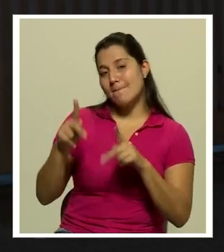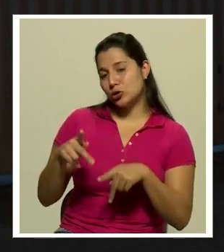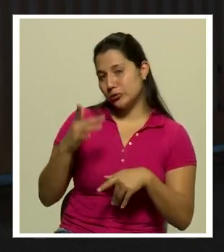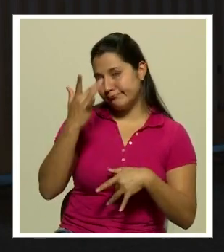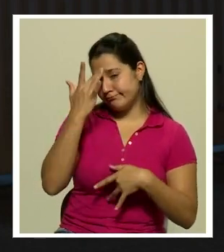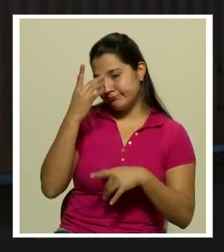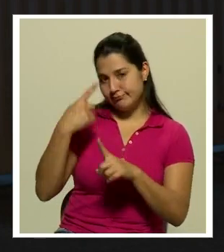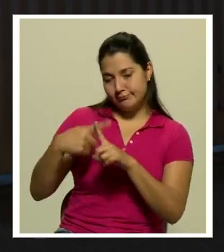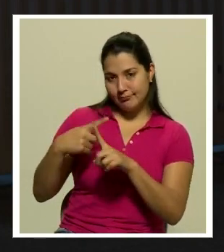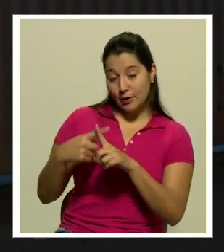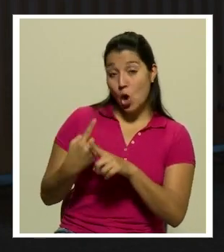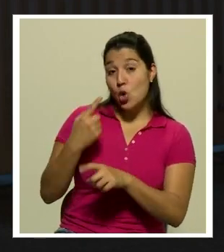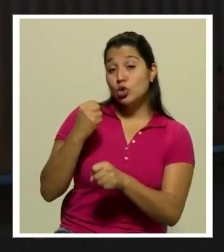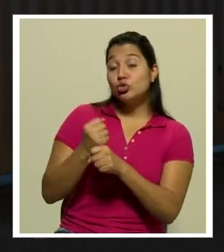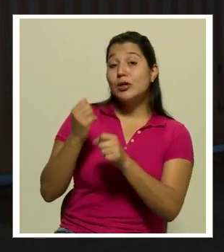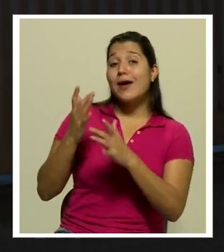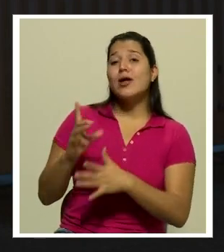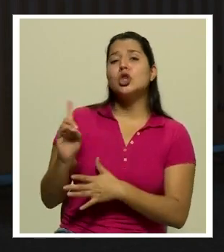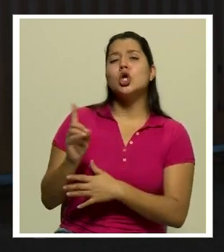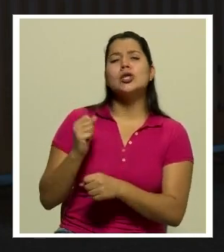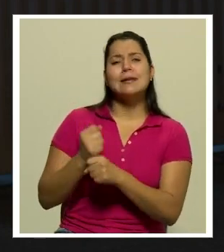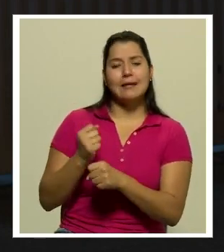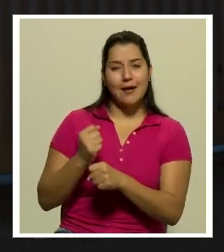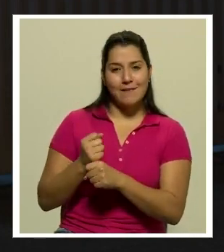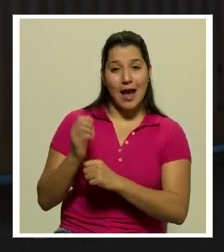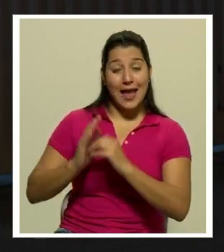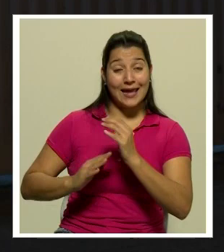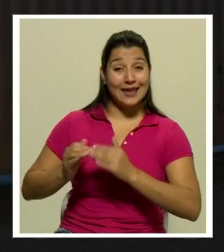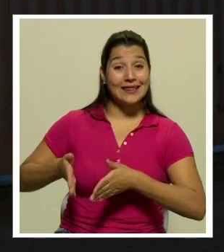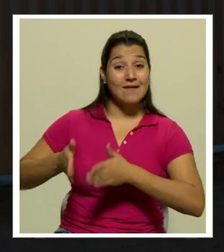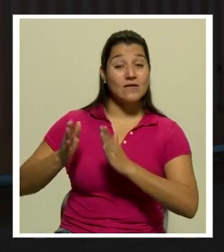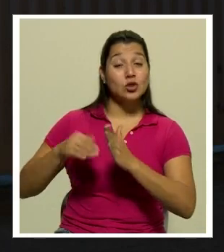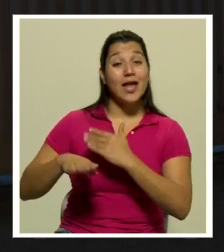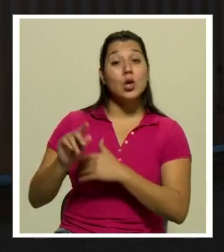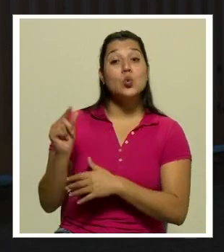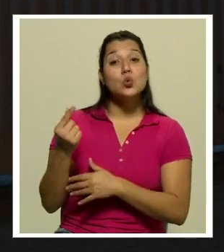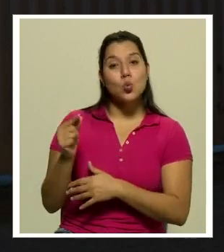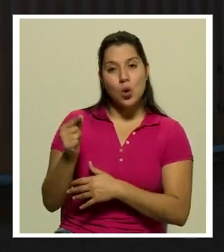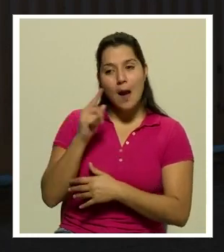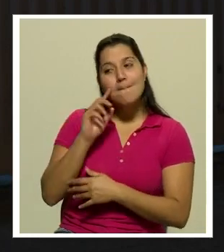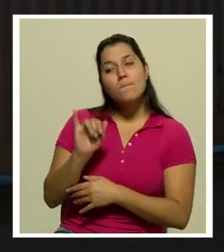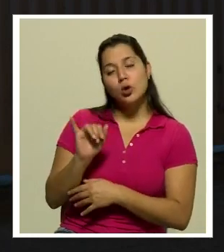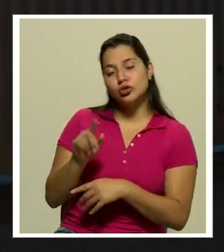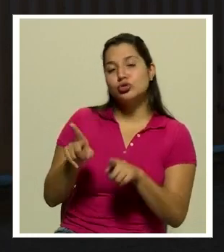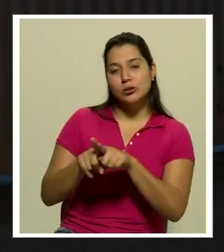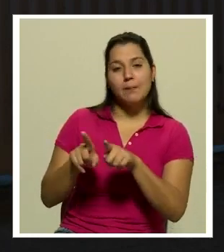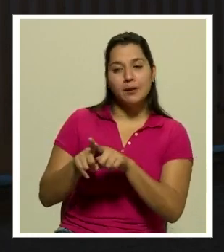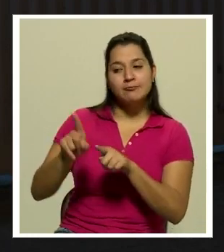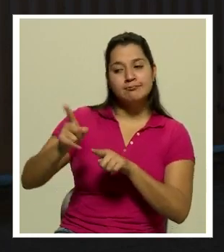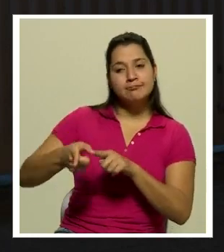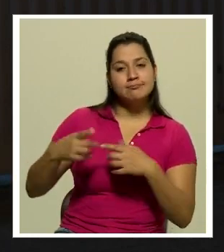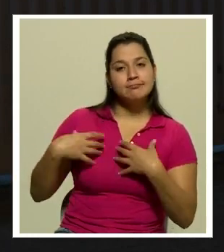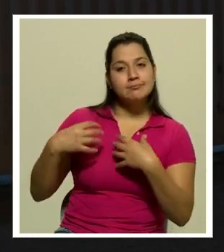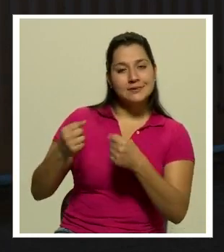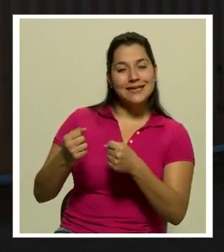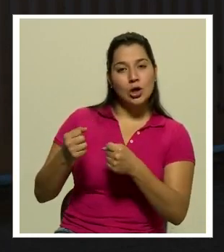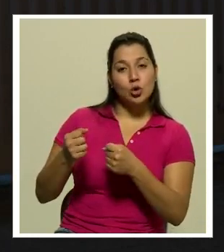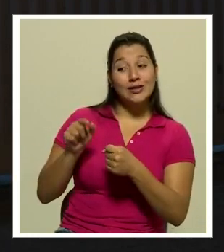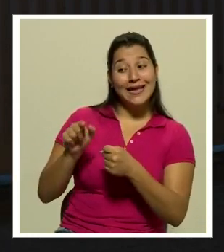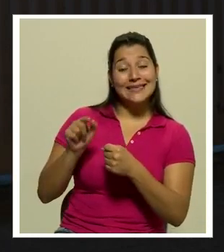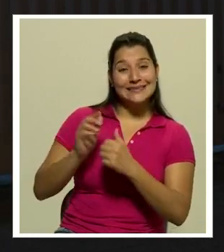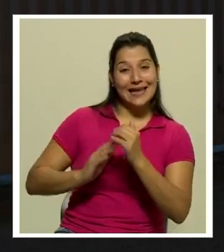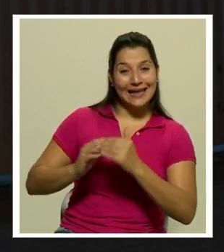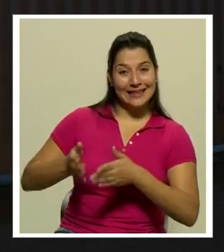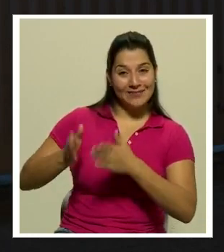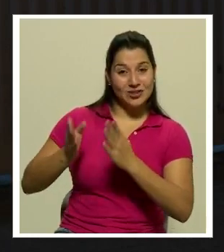labora principalmente en el edificio en La Uruca y que por eso también se ha girado una orden sanitaria de cuarentena hasta